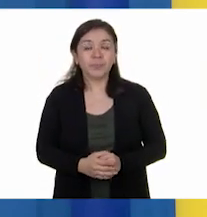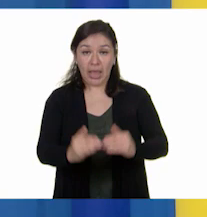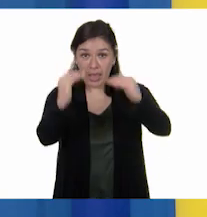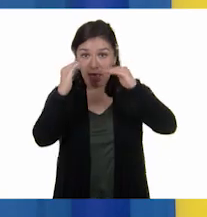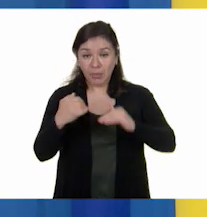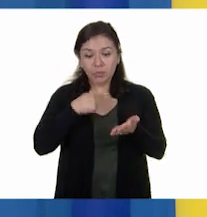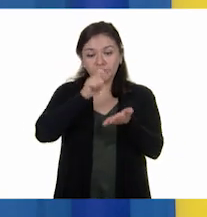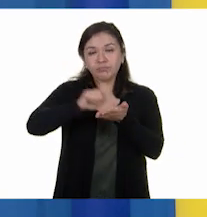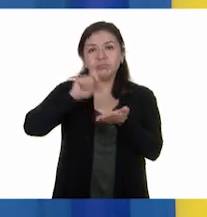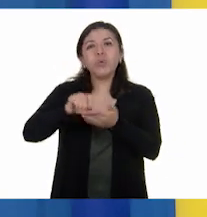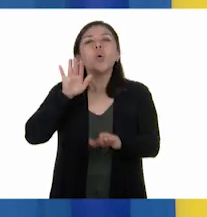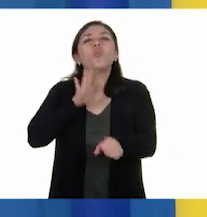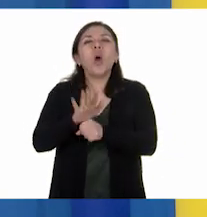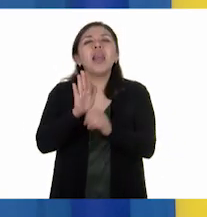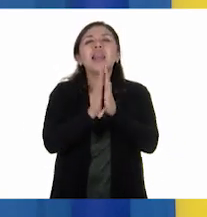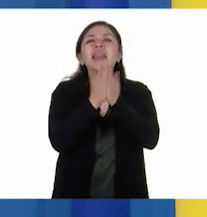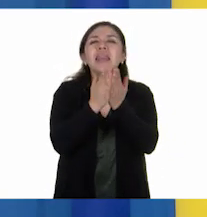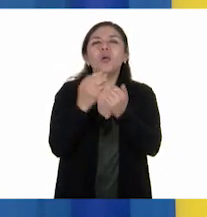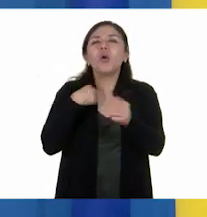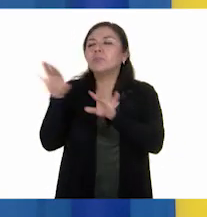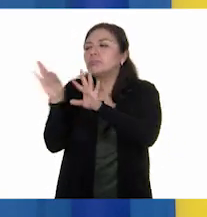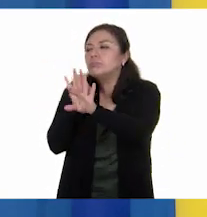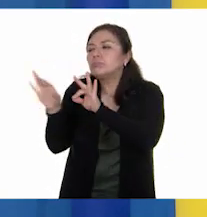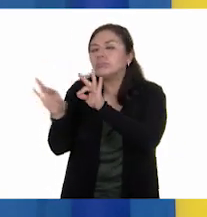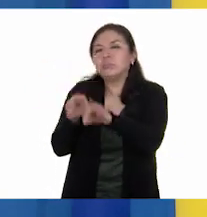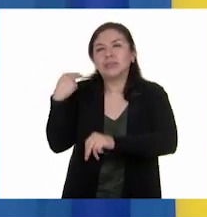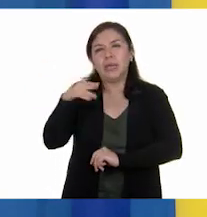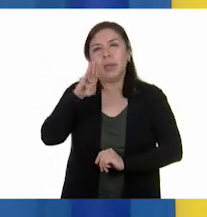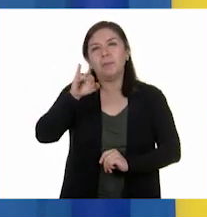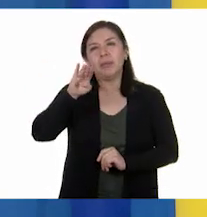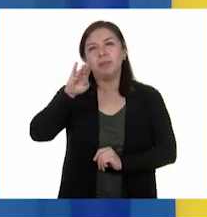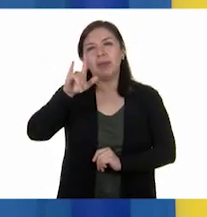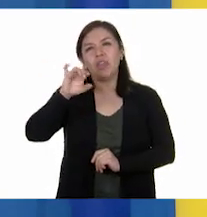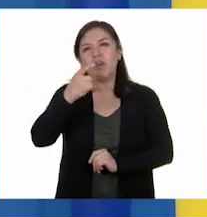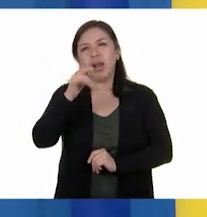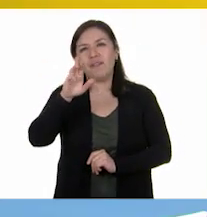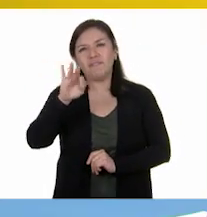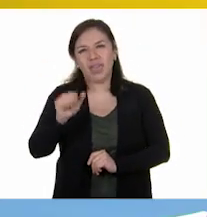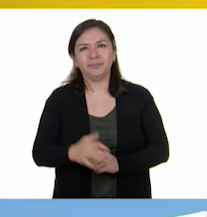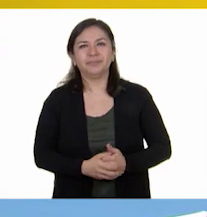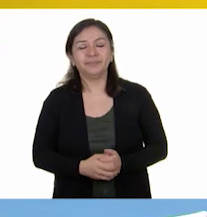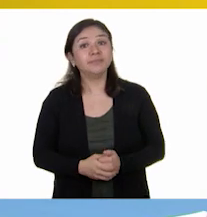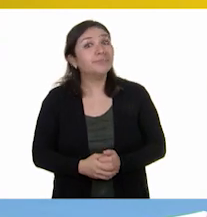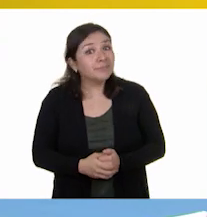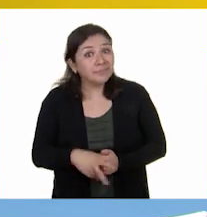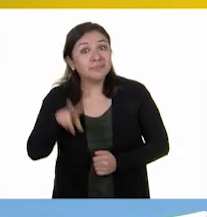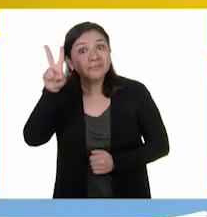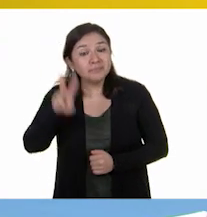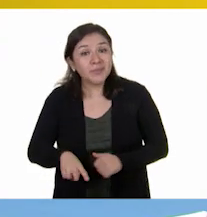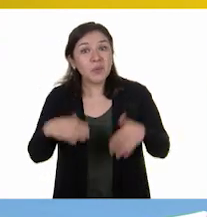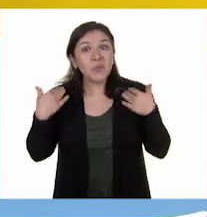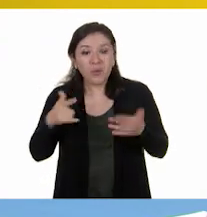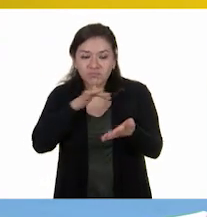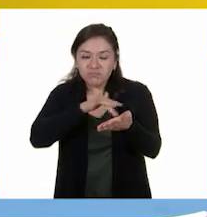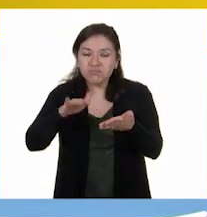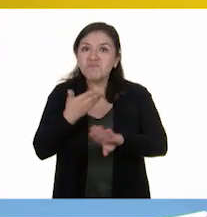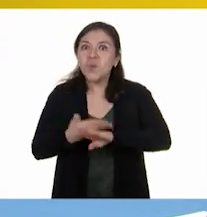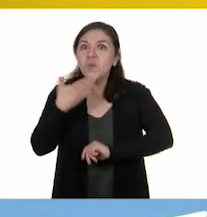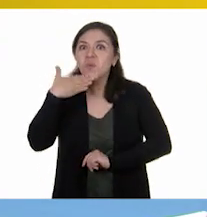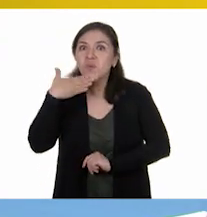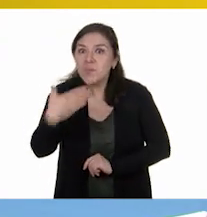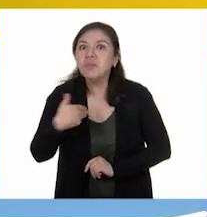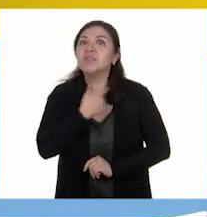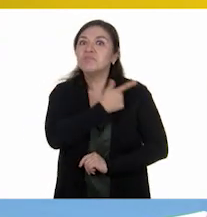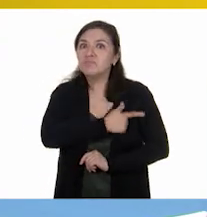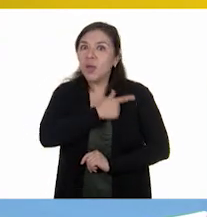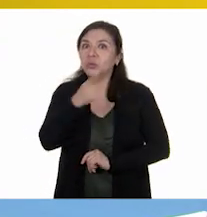anoté la bibliografía que utilicé para este relato. María, me sorprendes muy, muy bien. De verdad que